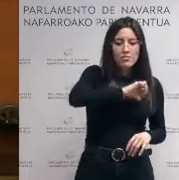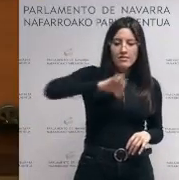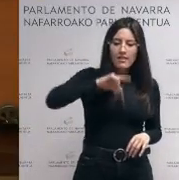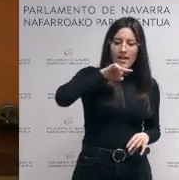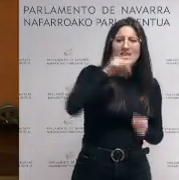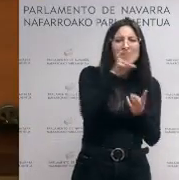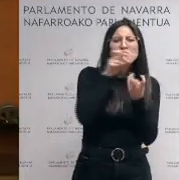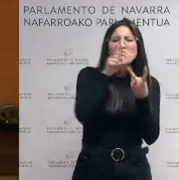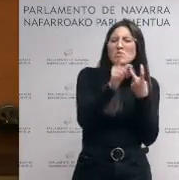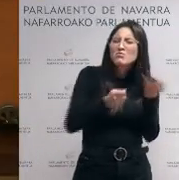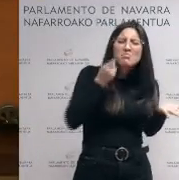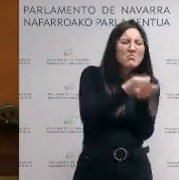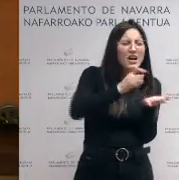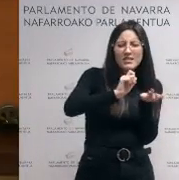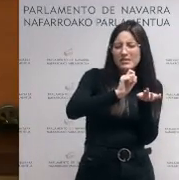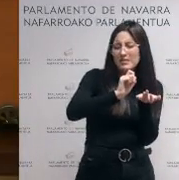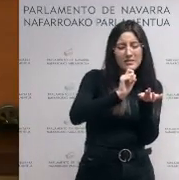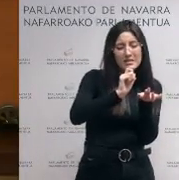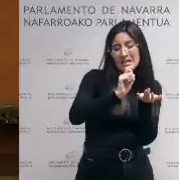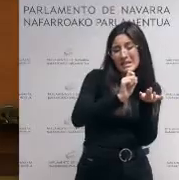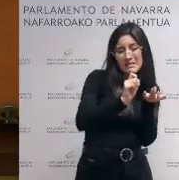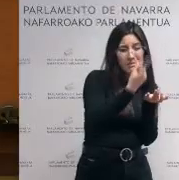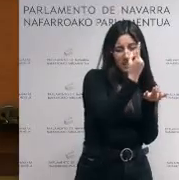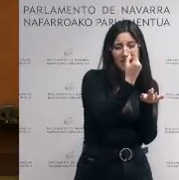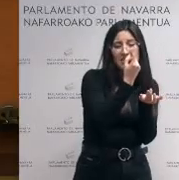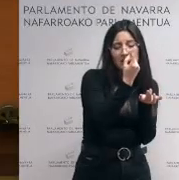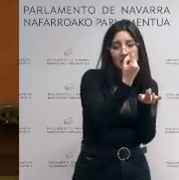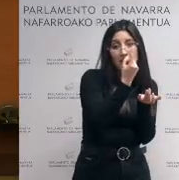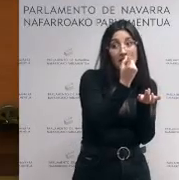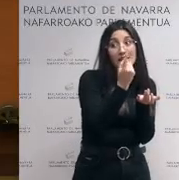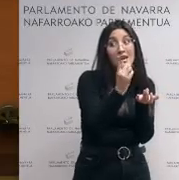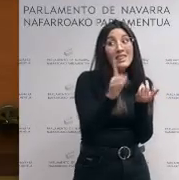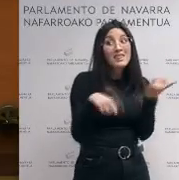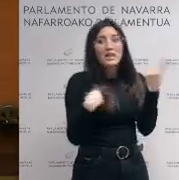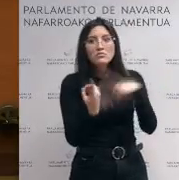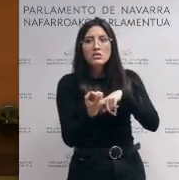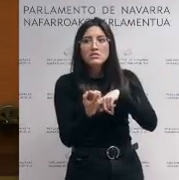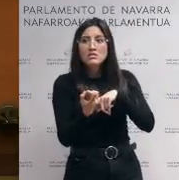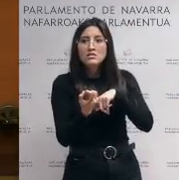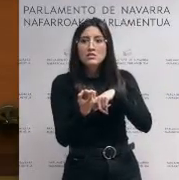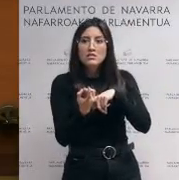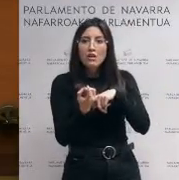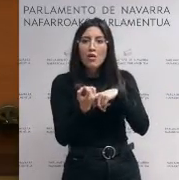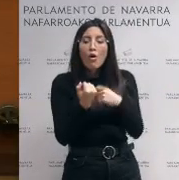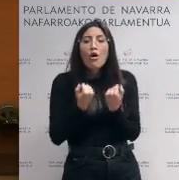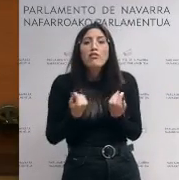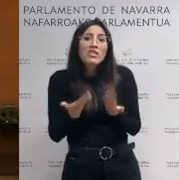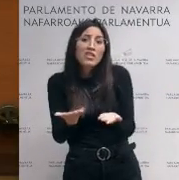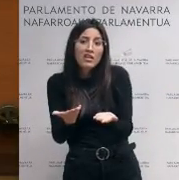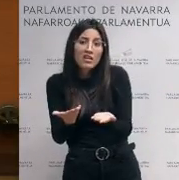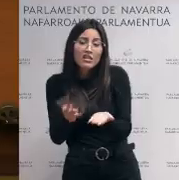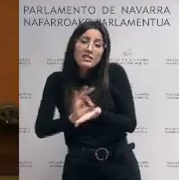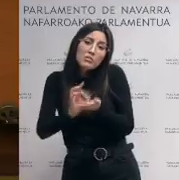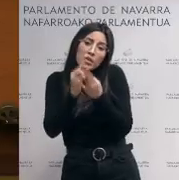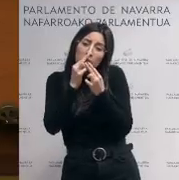impuestos se pagan y como contraprestación, ojo, ofrecernos desde el Gobierno los servicios